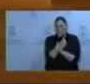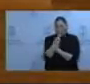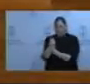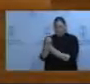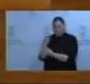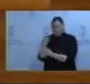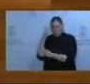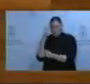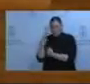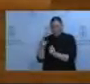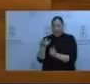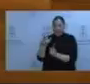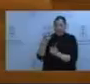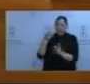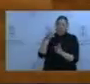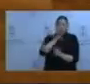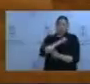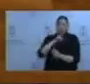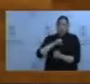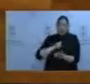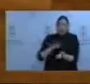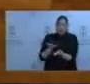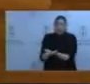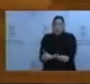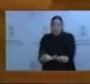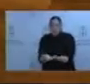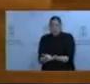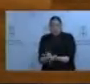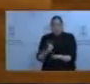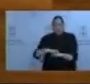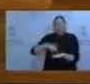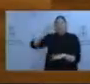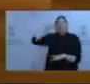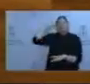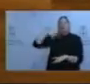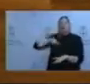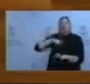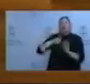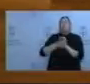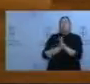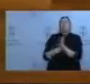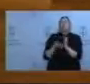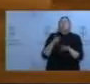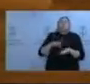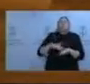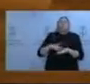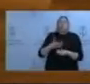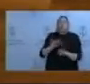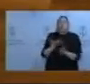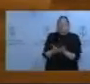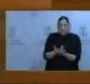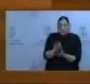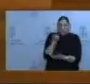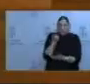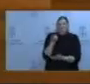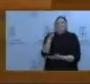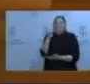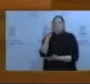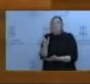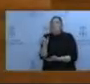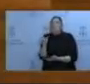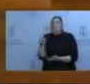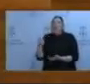título particular, con el objeto de conocer el objeto de esos préstamos, los importes, los plazos de